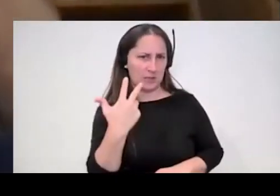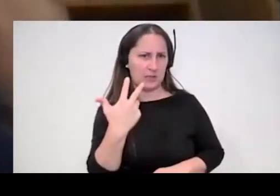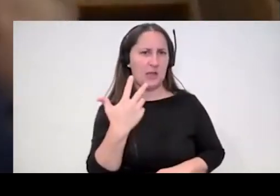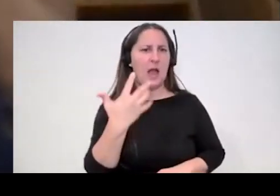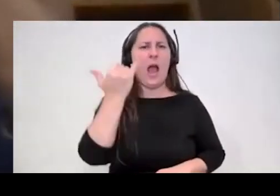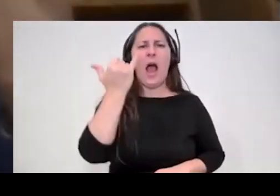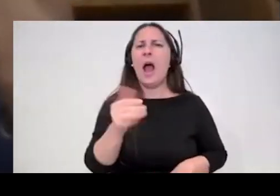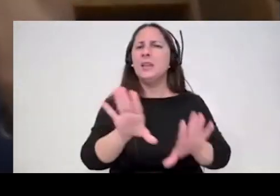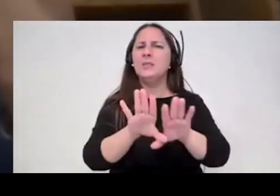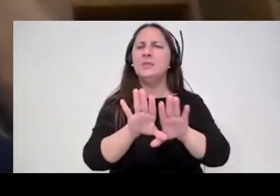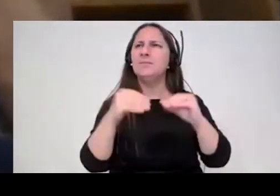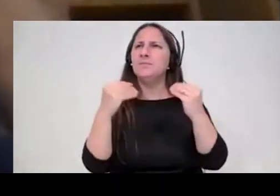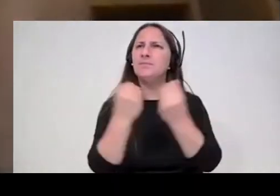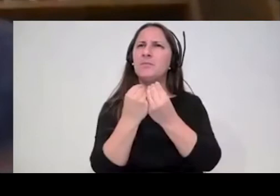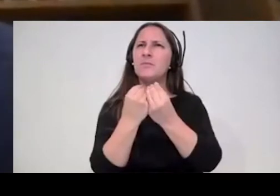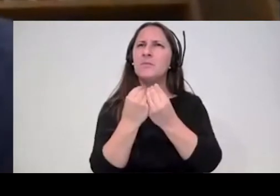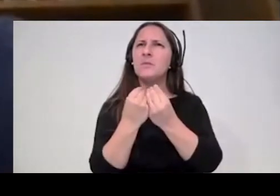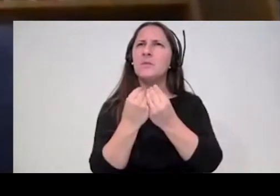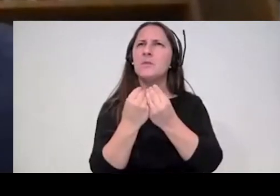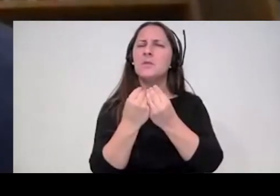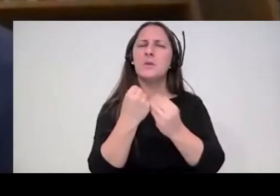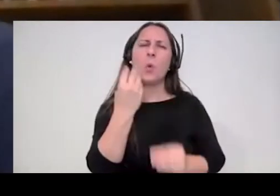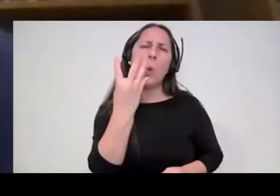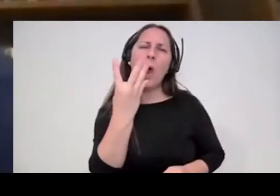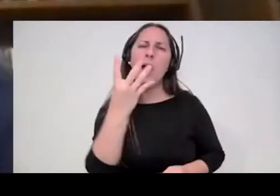son 5, 4 o 5. Sí.